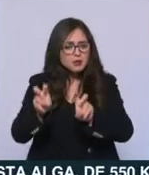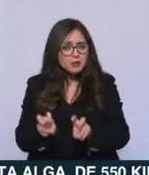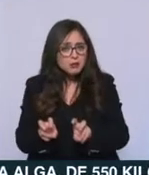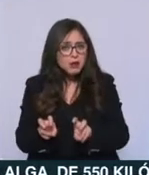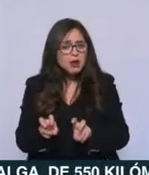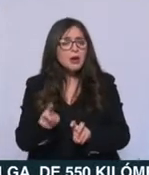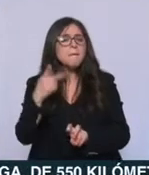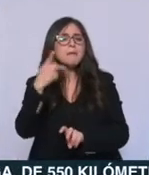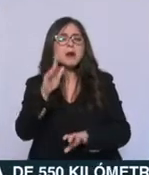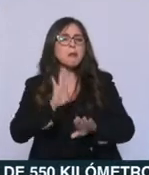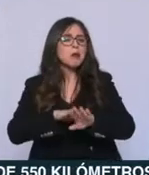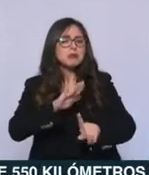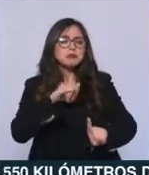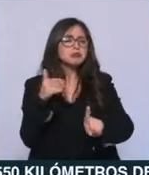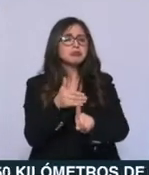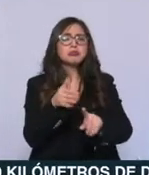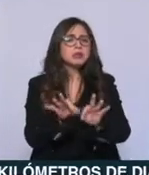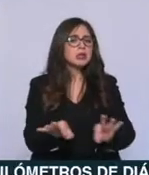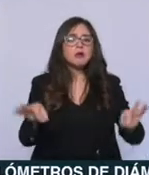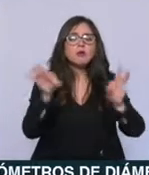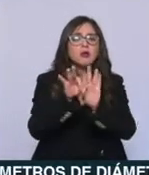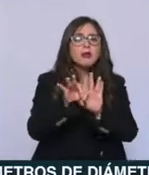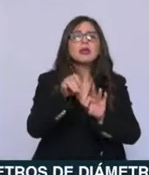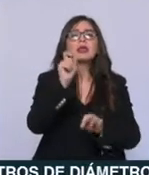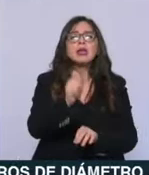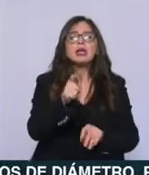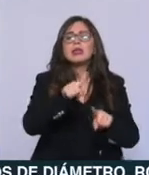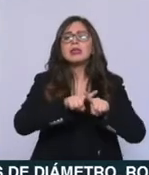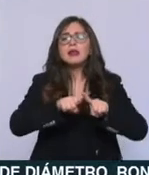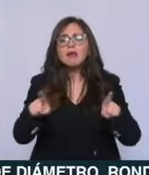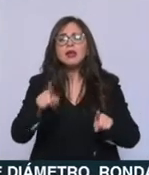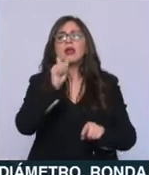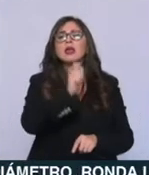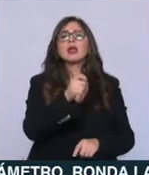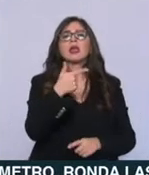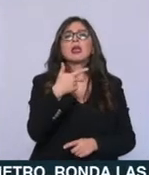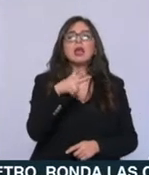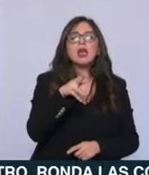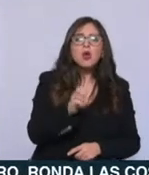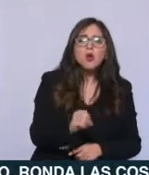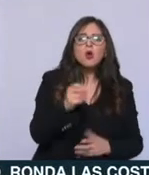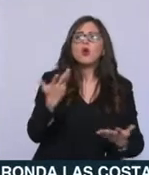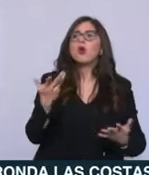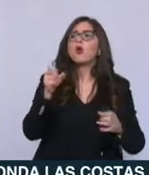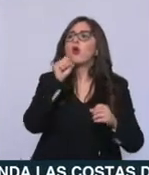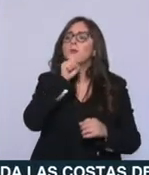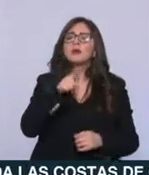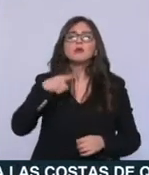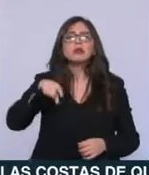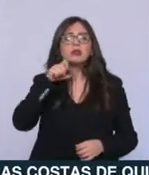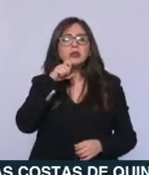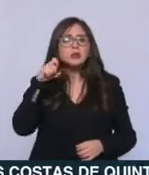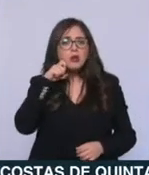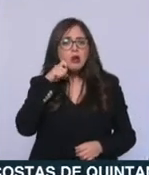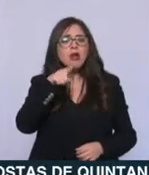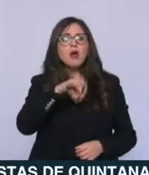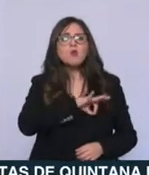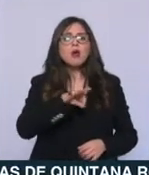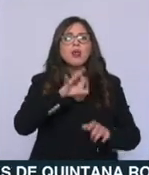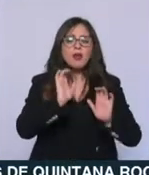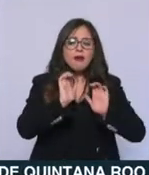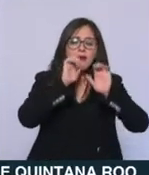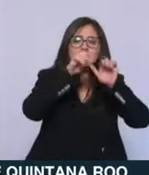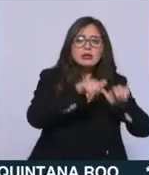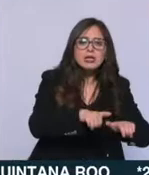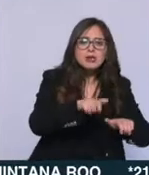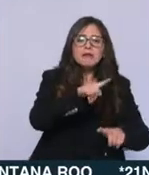el punto más importante es la diversidad en términos de género, diversidad sexual. Y ahí se inscribe esta Noche con